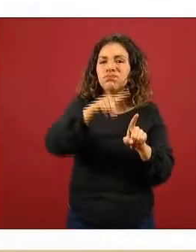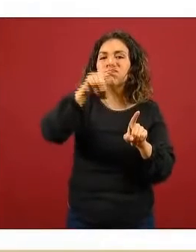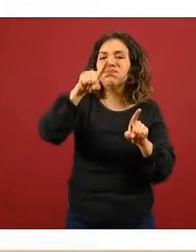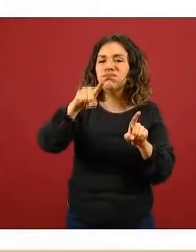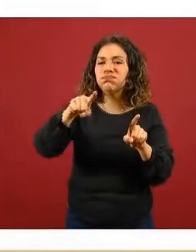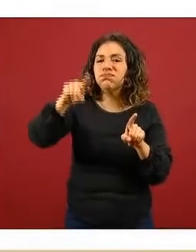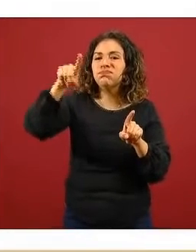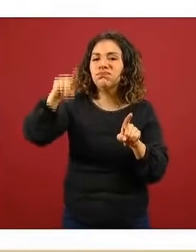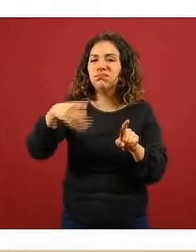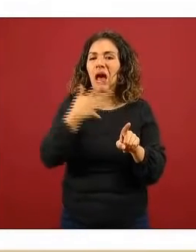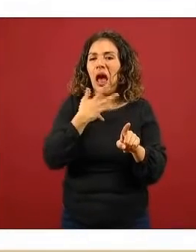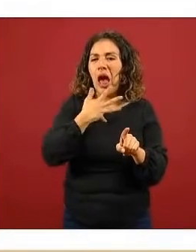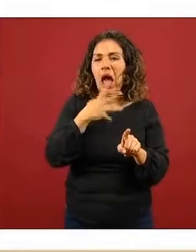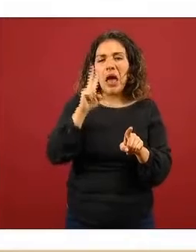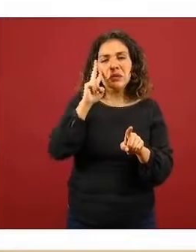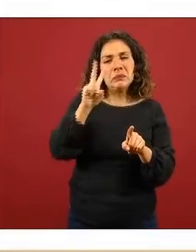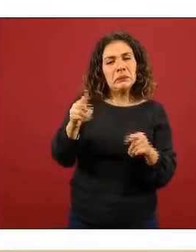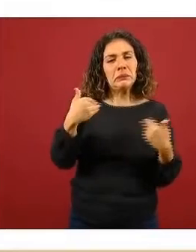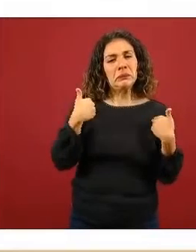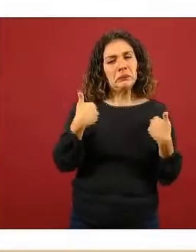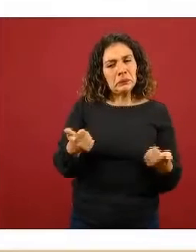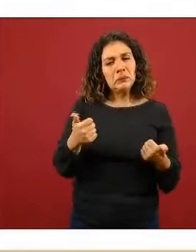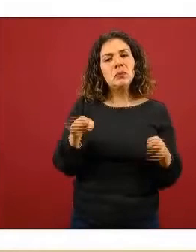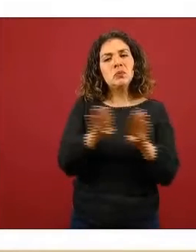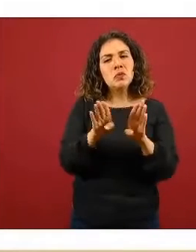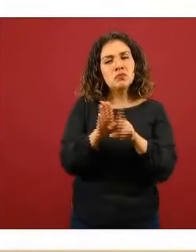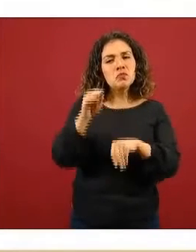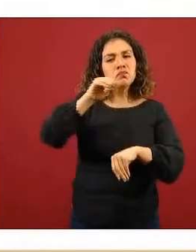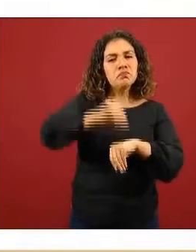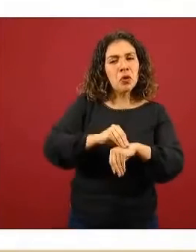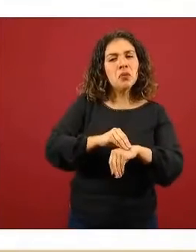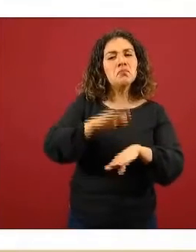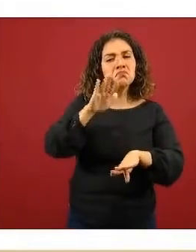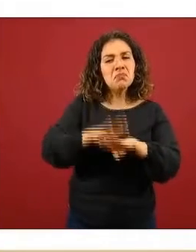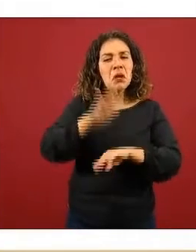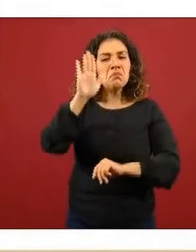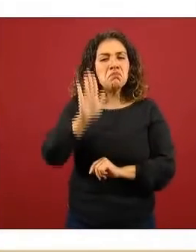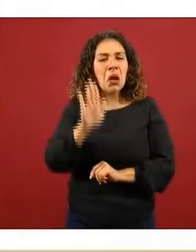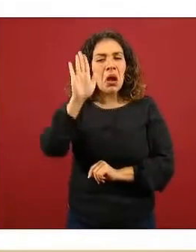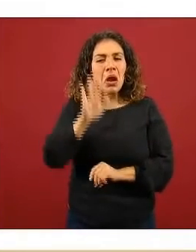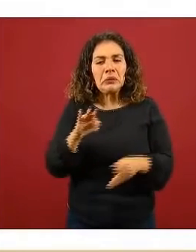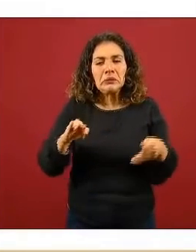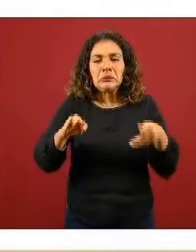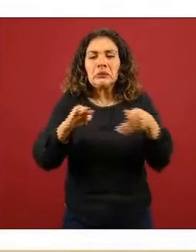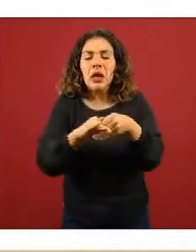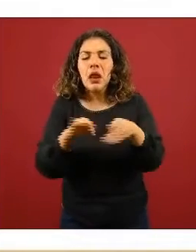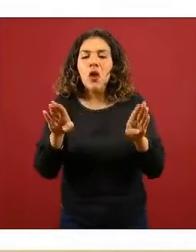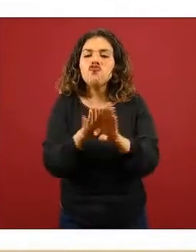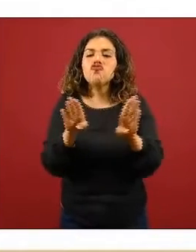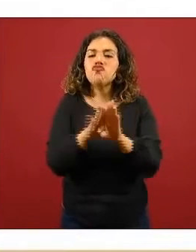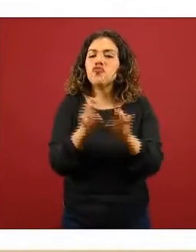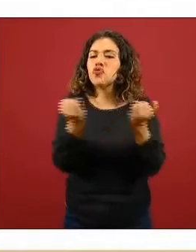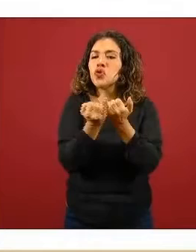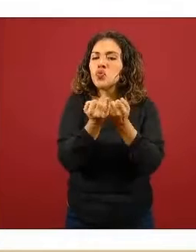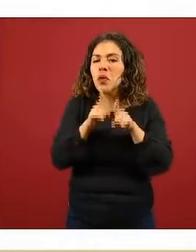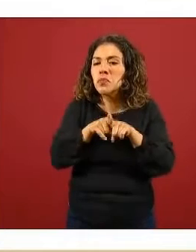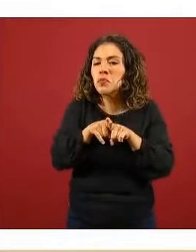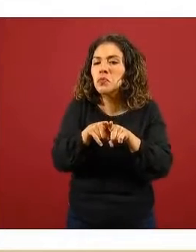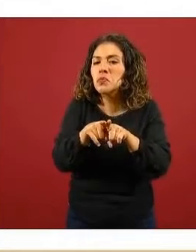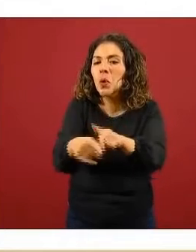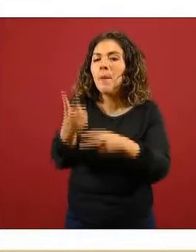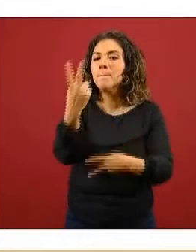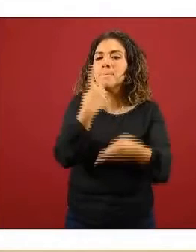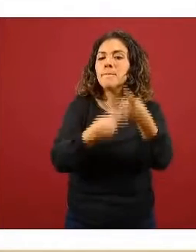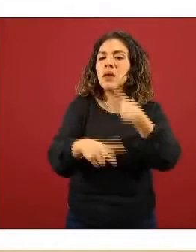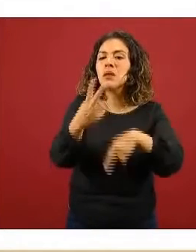se observa y en su momento se comporta de manera más similar o más apegada a como a la par estuvo